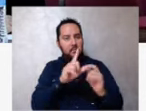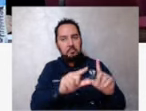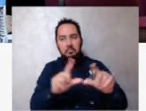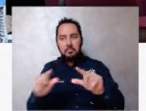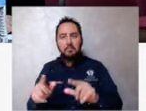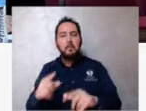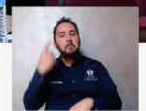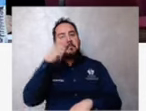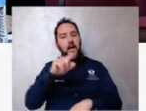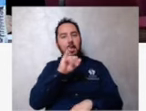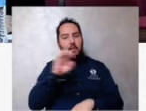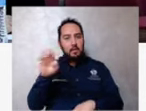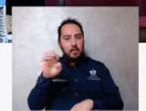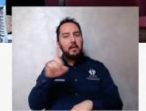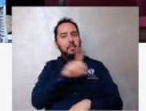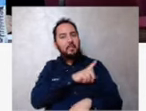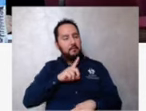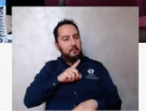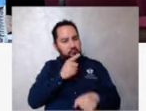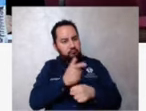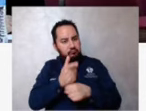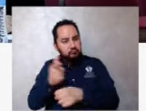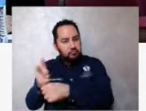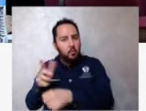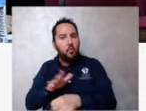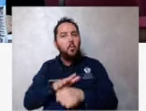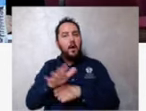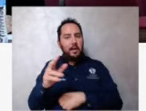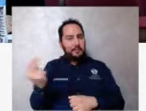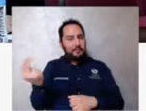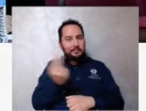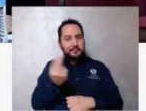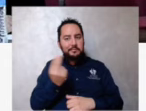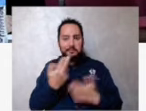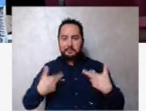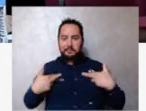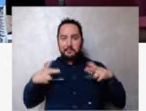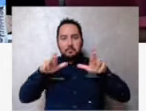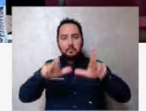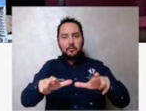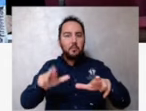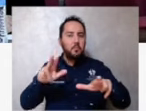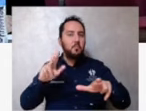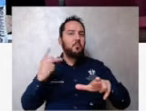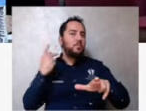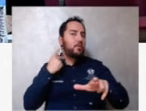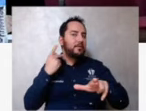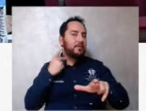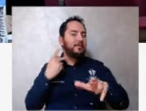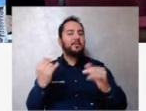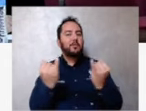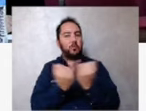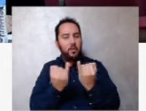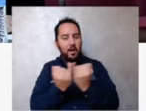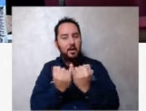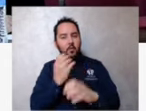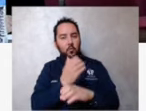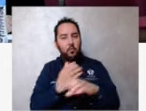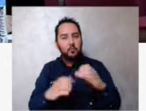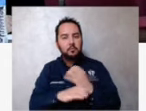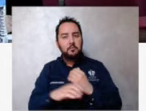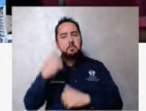de que el Instituto determine los grupos vulnerables que ameriten contar con una representación política, así como las medidas pertinentes para